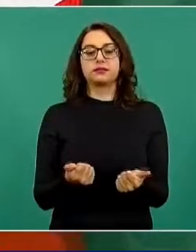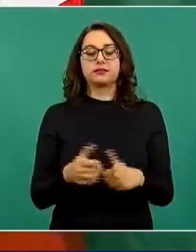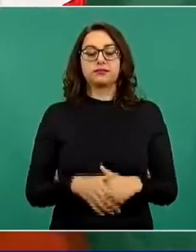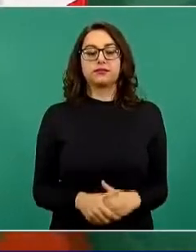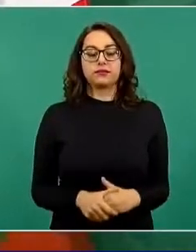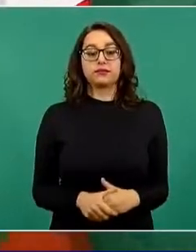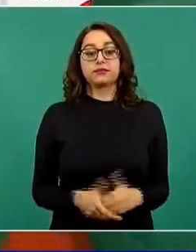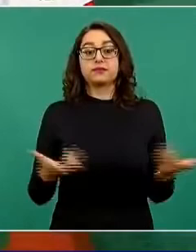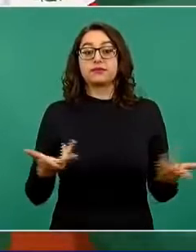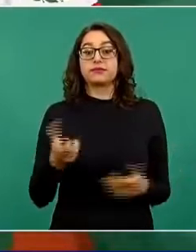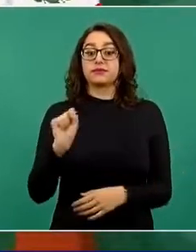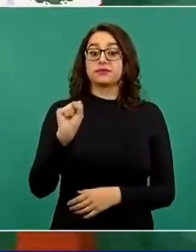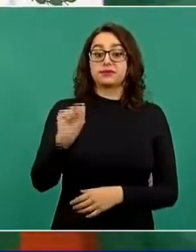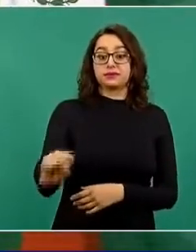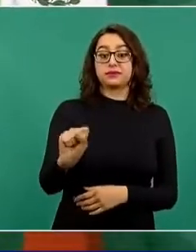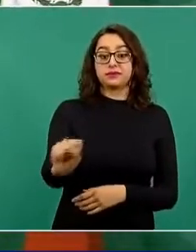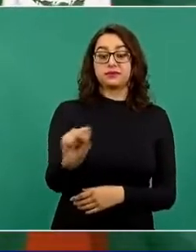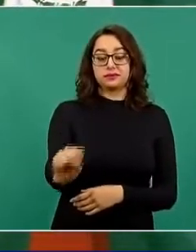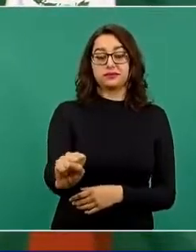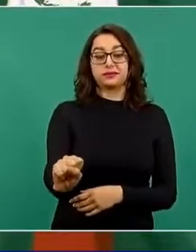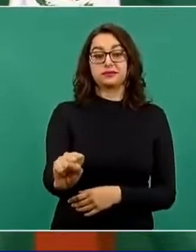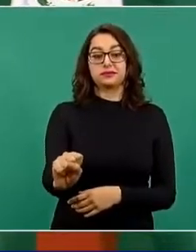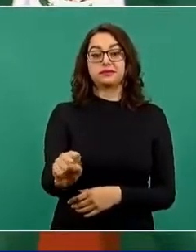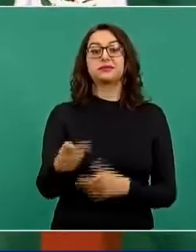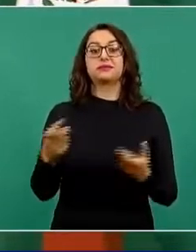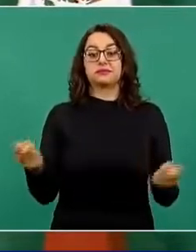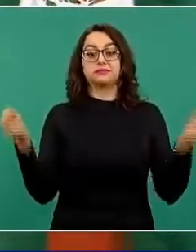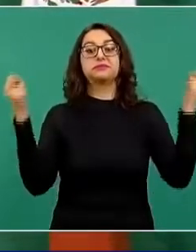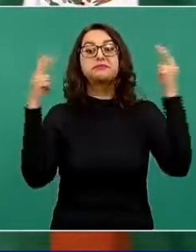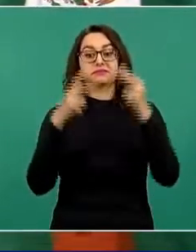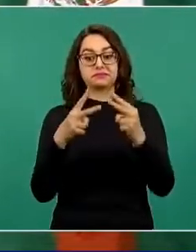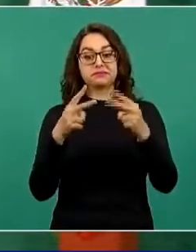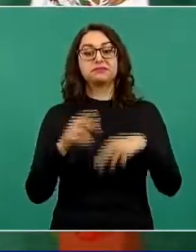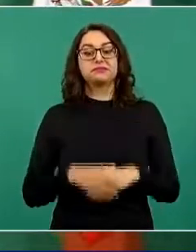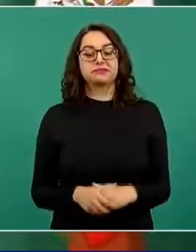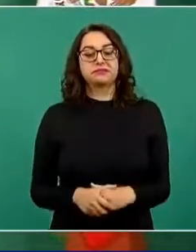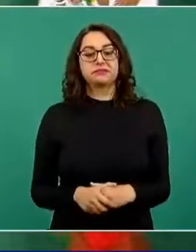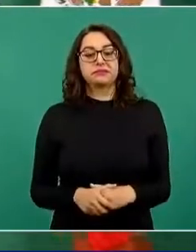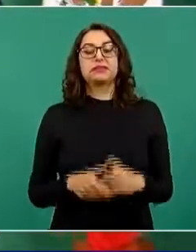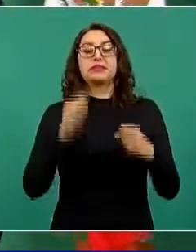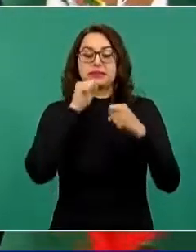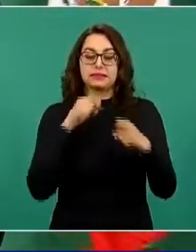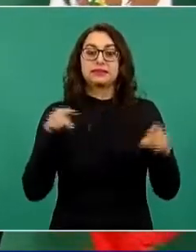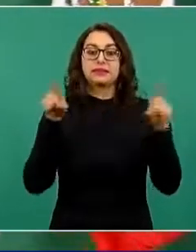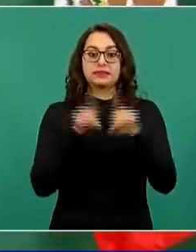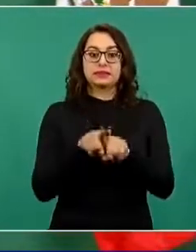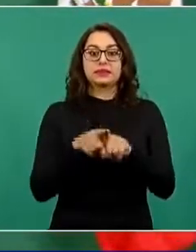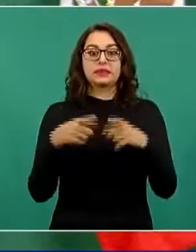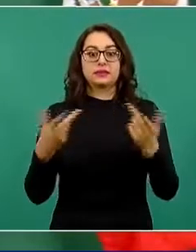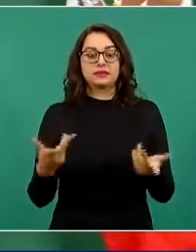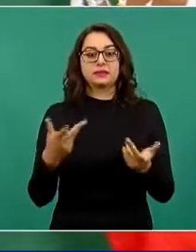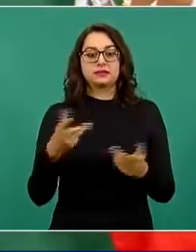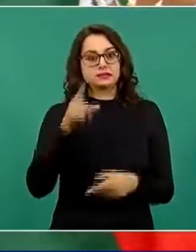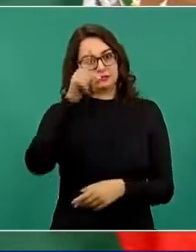Entonces, el sábado nos vemos y les invitamos también al patio.